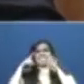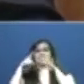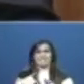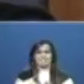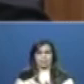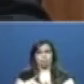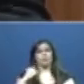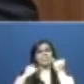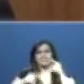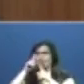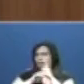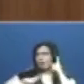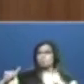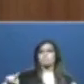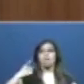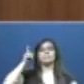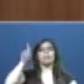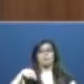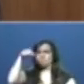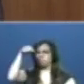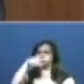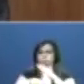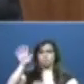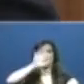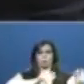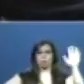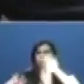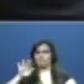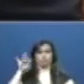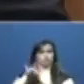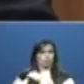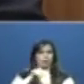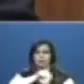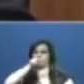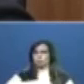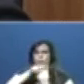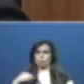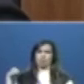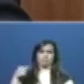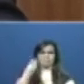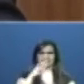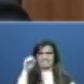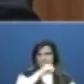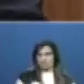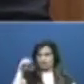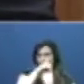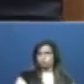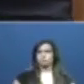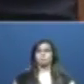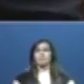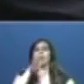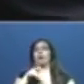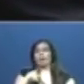más larga sino también más profunda y compleja que hayamos sufrido en los últimos 30 años la nueva recesión